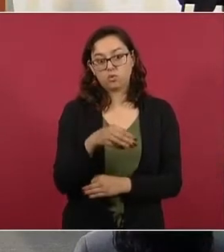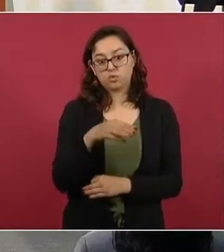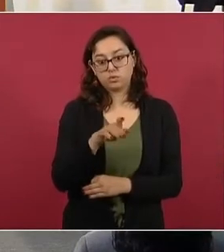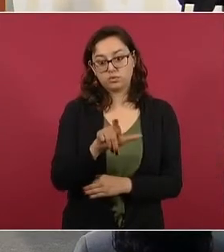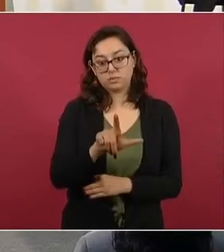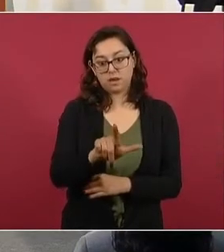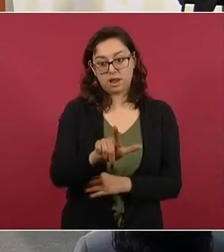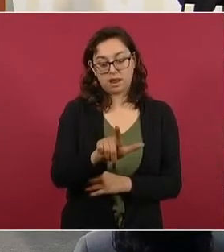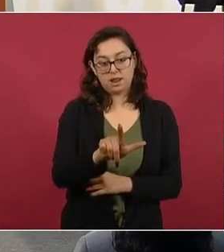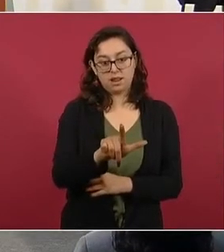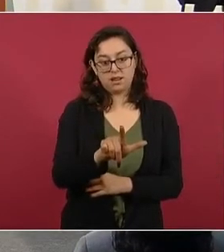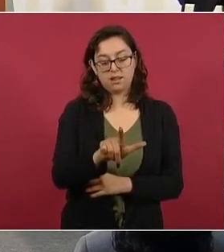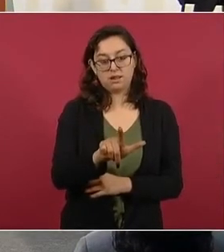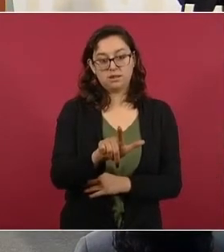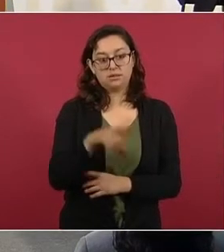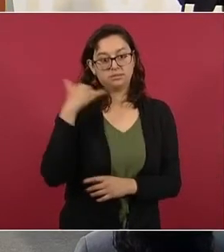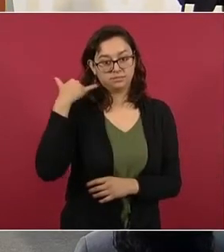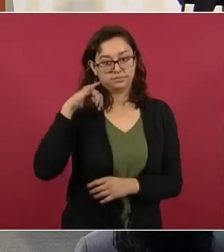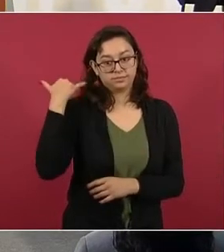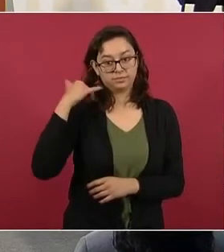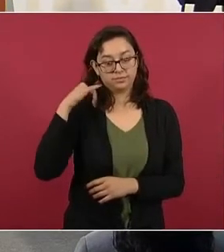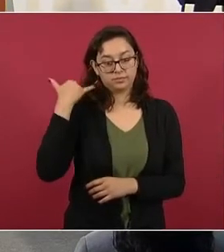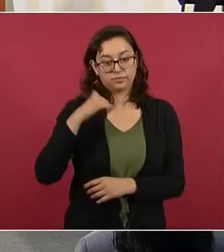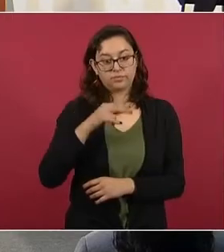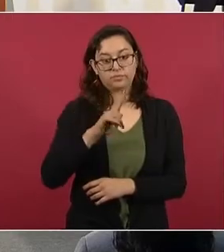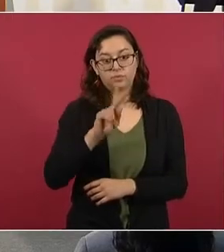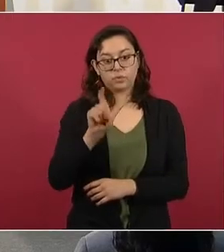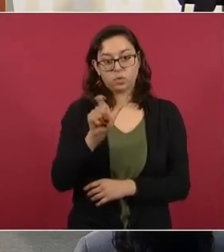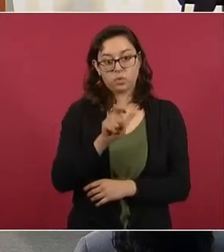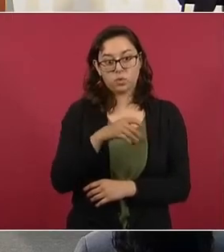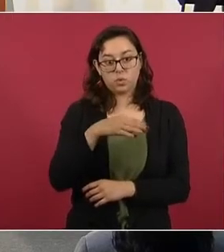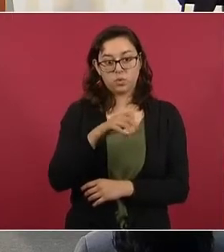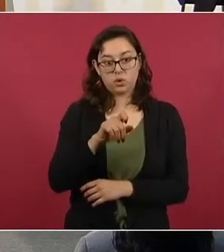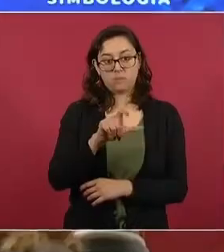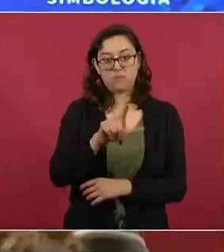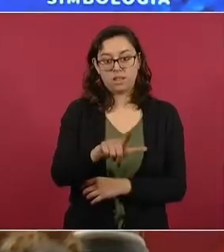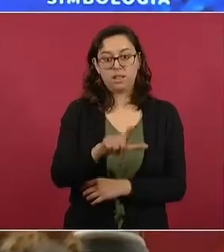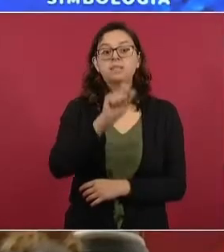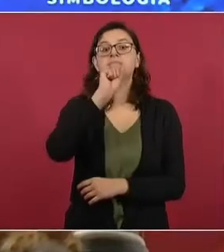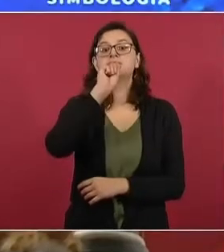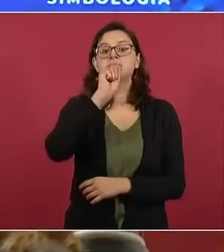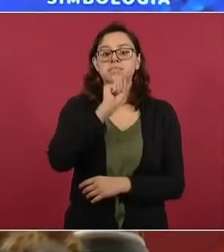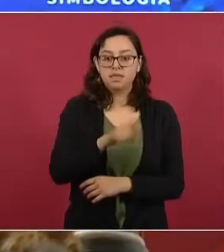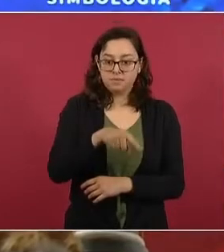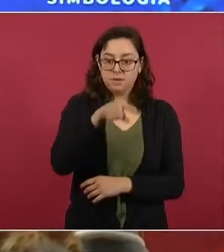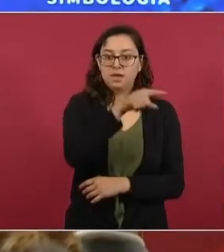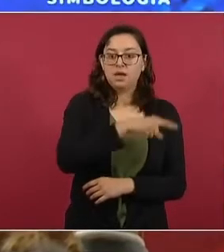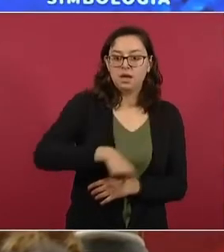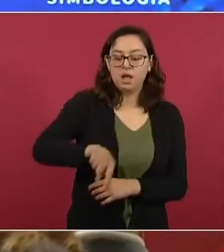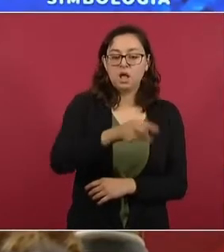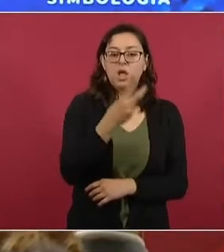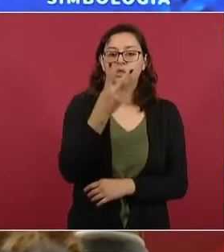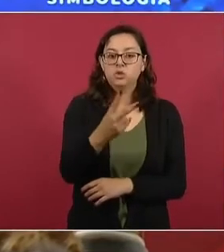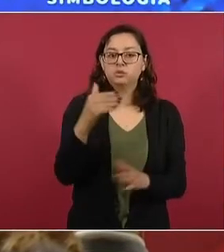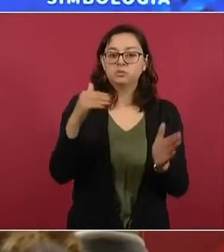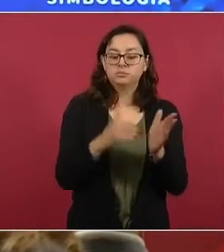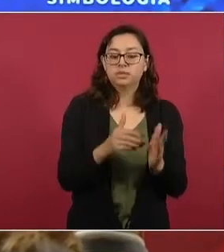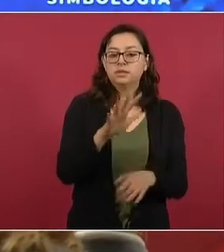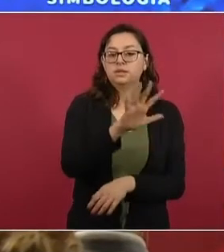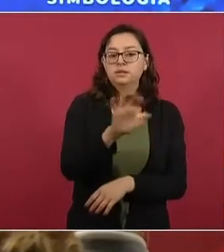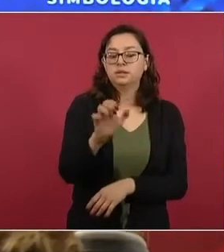aquí en Yucatán. Uxmal, y aquí tenemos 2.500